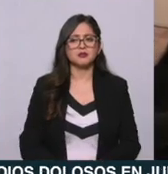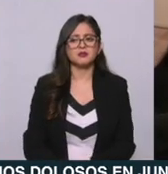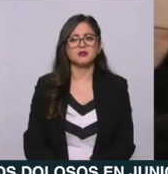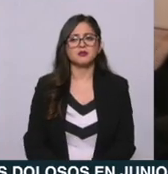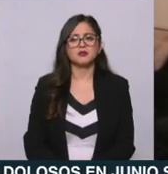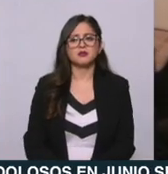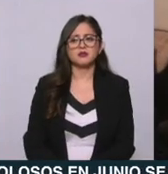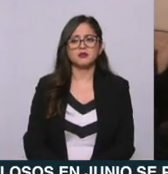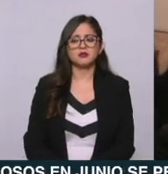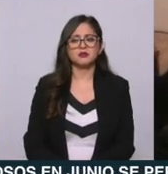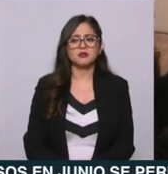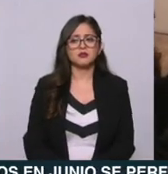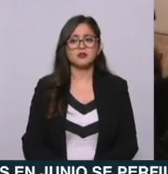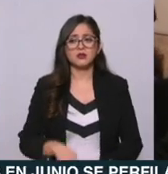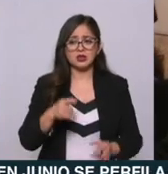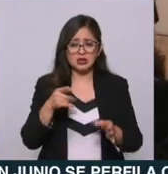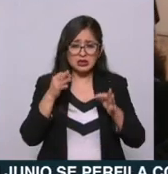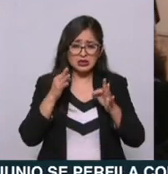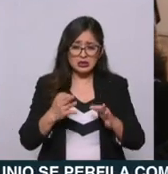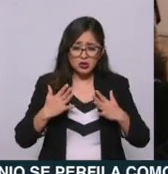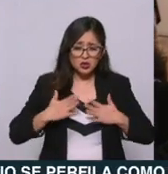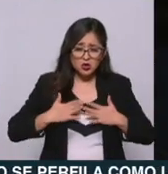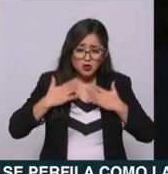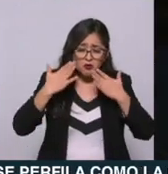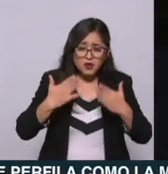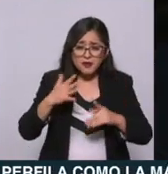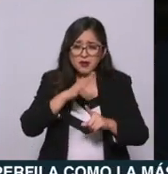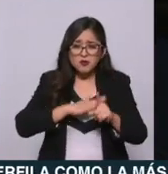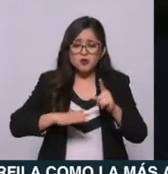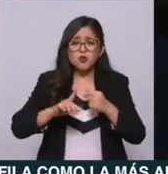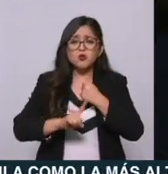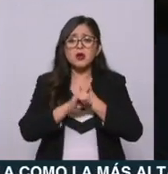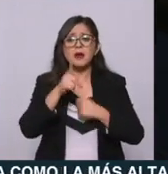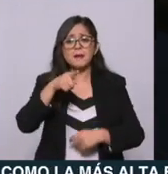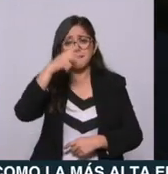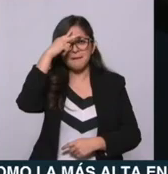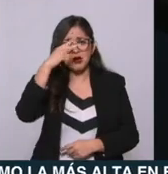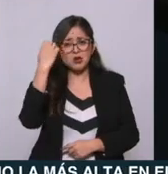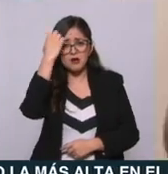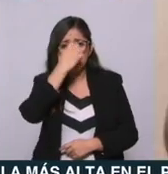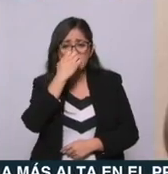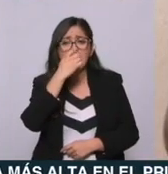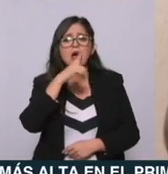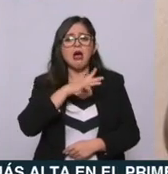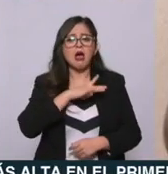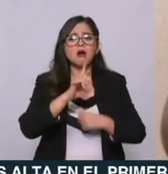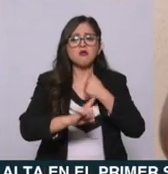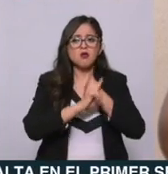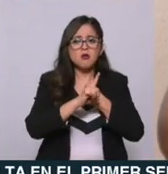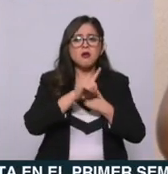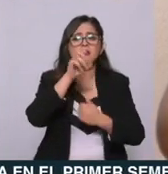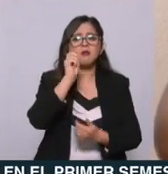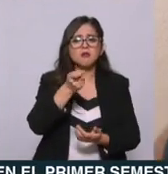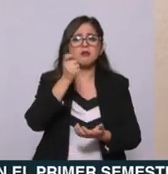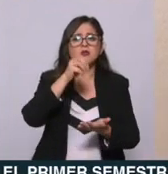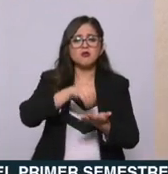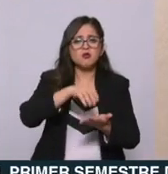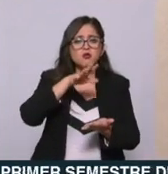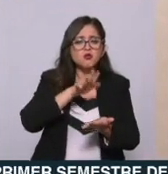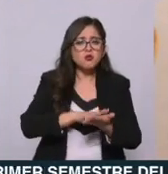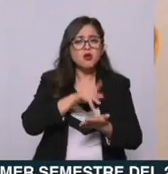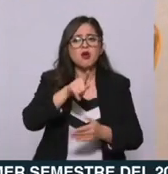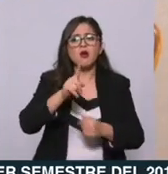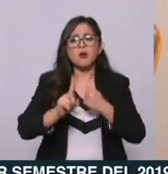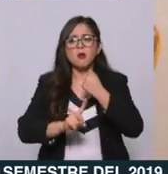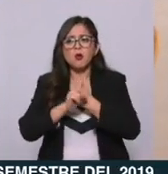Al presentar el índice de confiabilidad de la estadística criminal, México Evalúa identificó anomalías, subregistro e indicio de manipulación